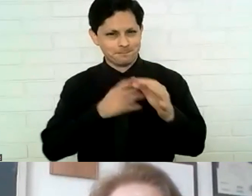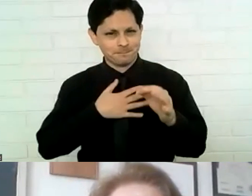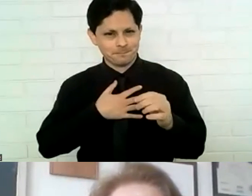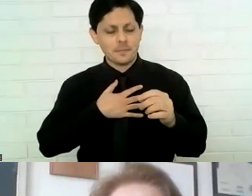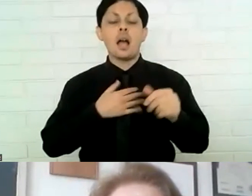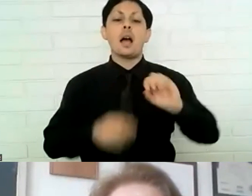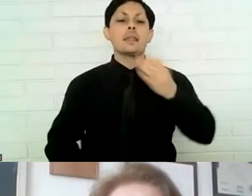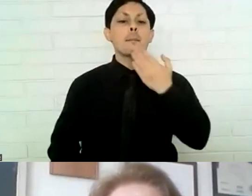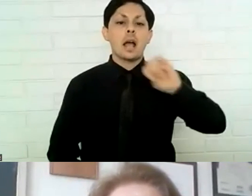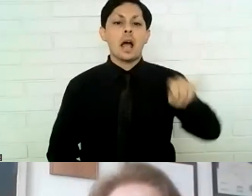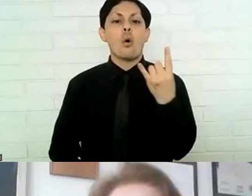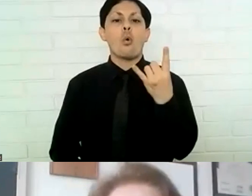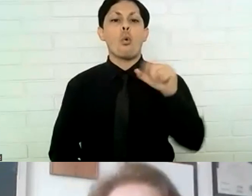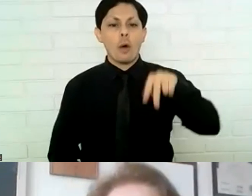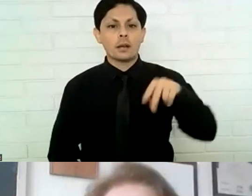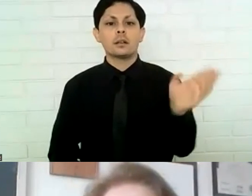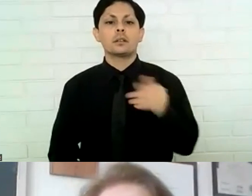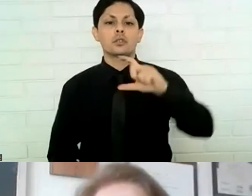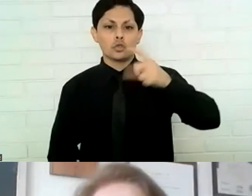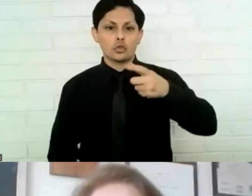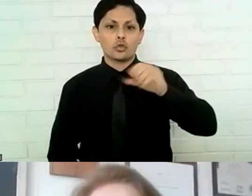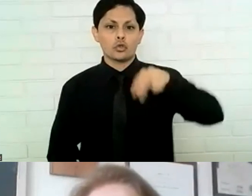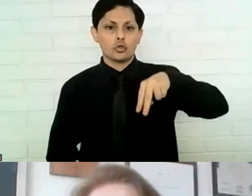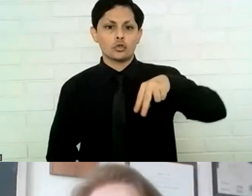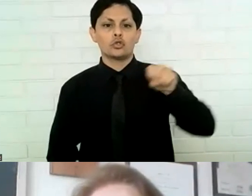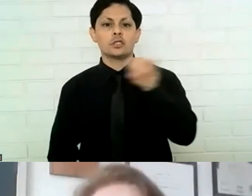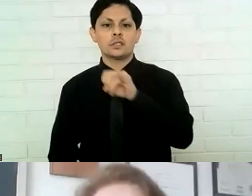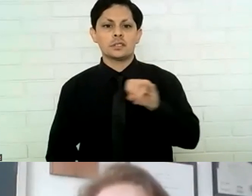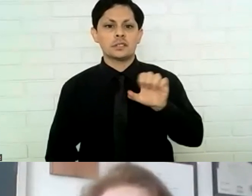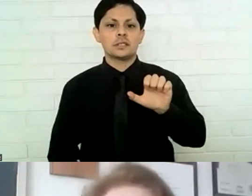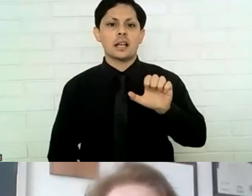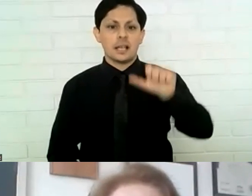medios educativos de la UNCE nos ha apoyado en todo esto.